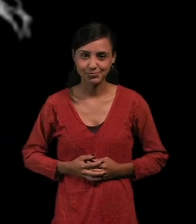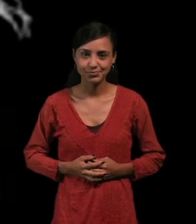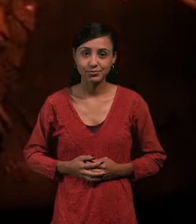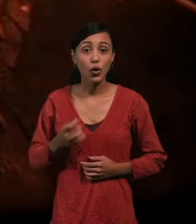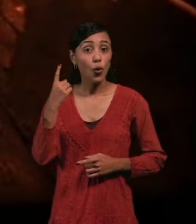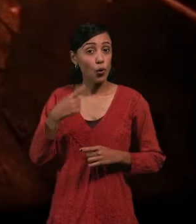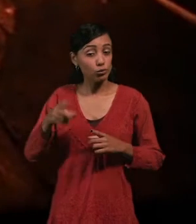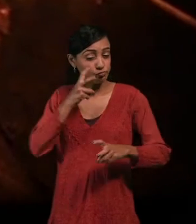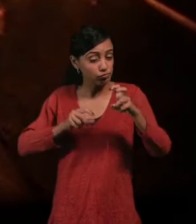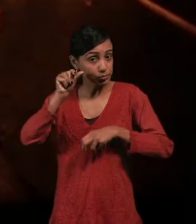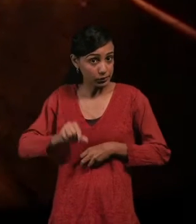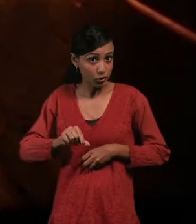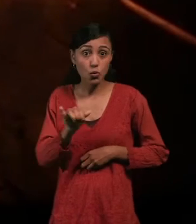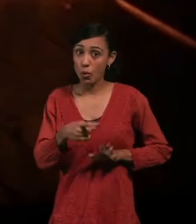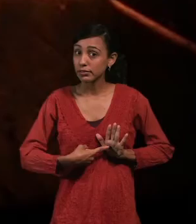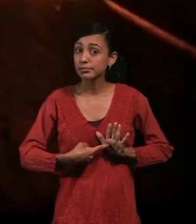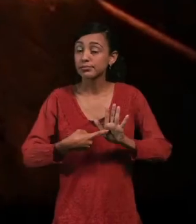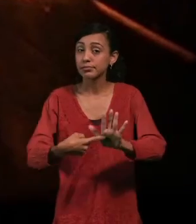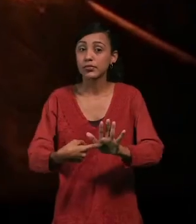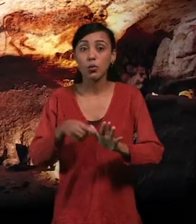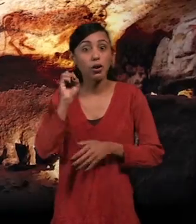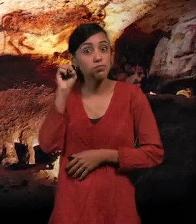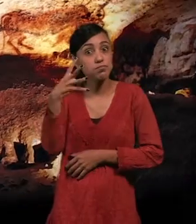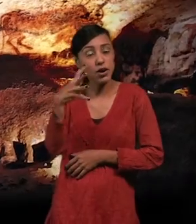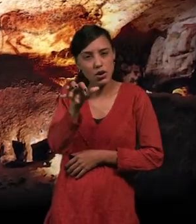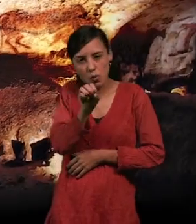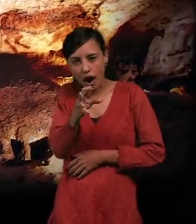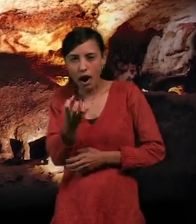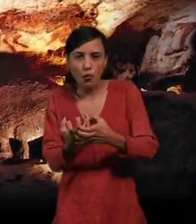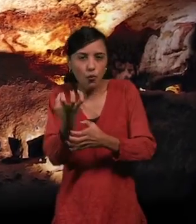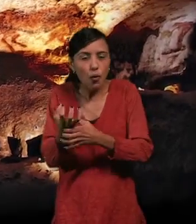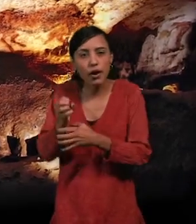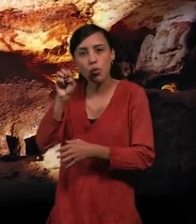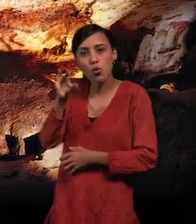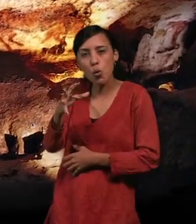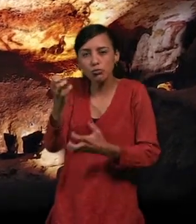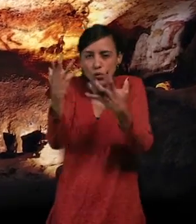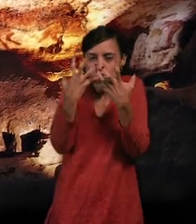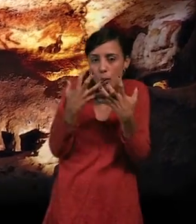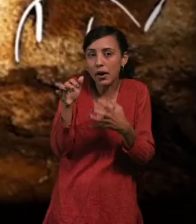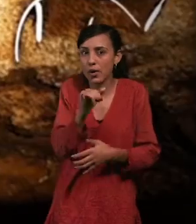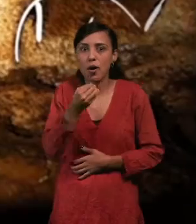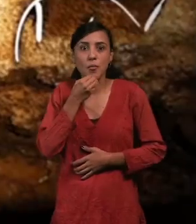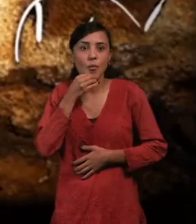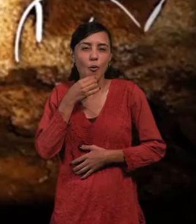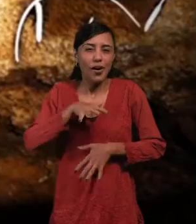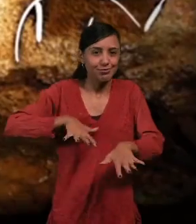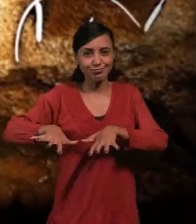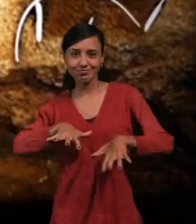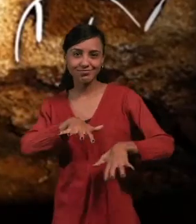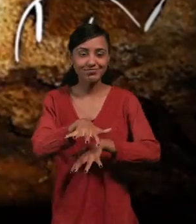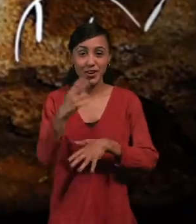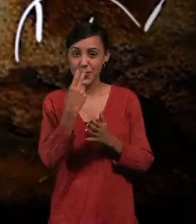Otros estudiosos incluso han demostrado que con la iluminación del fuego, las luces y las sombras ayudan a animar los dibujos